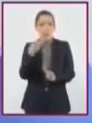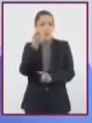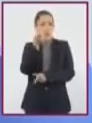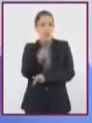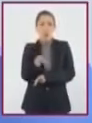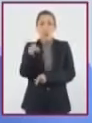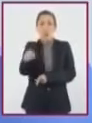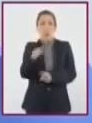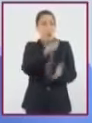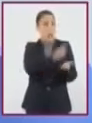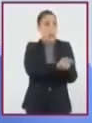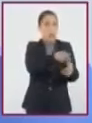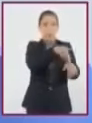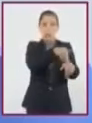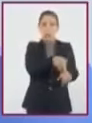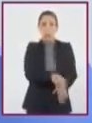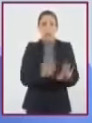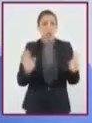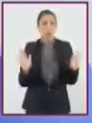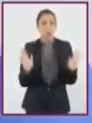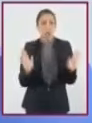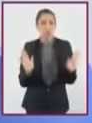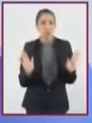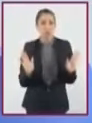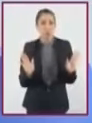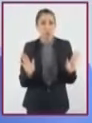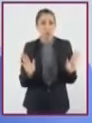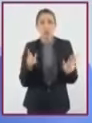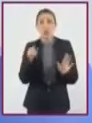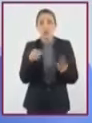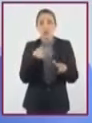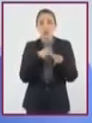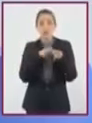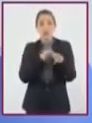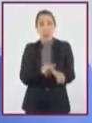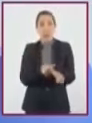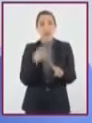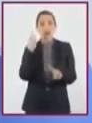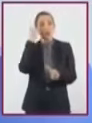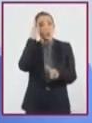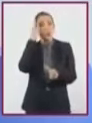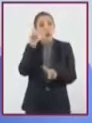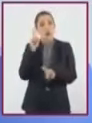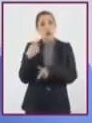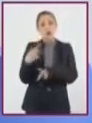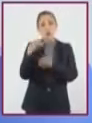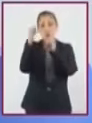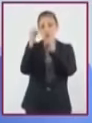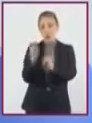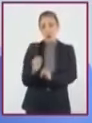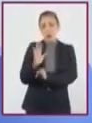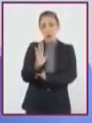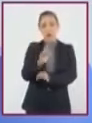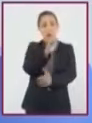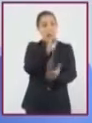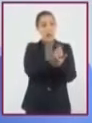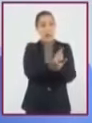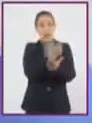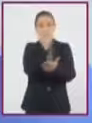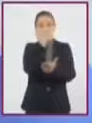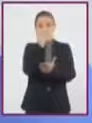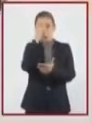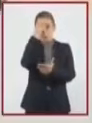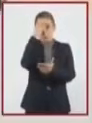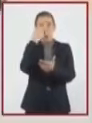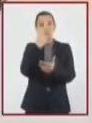de los límites de la ley natural, es decir, la preservación de la propiedad individual y la ley de la razón